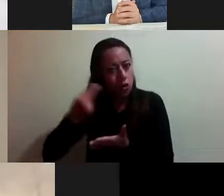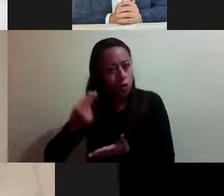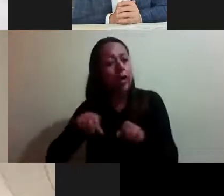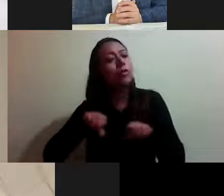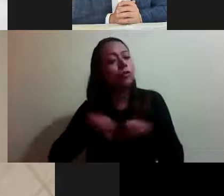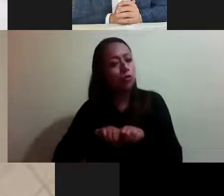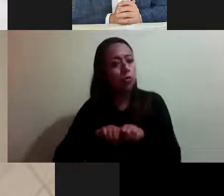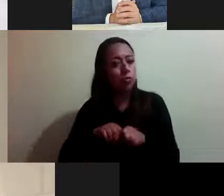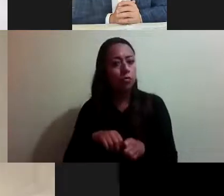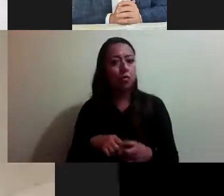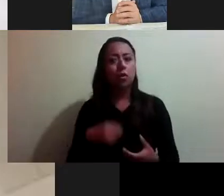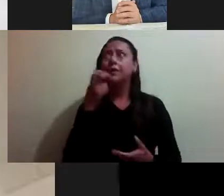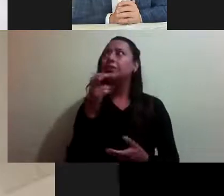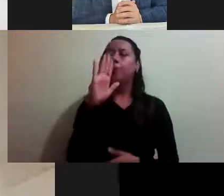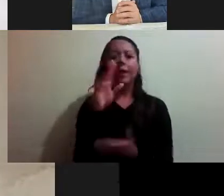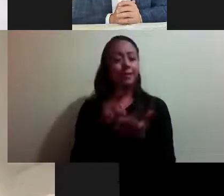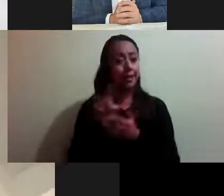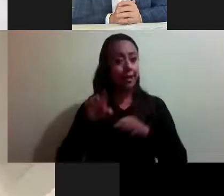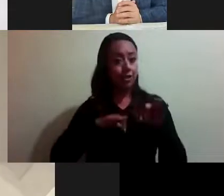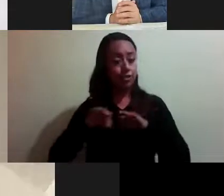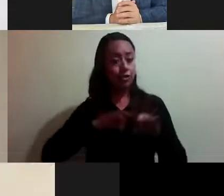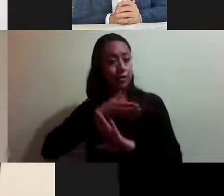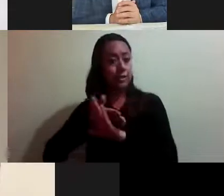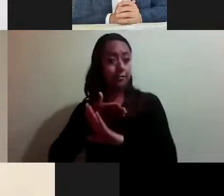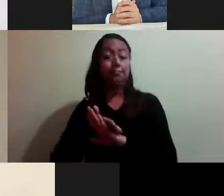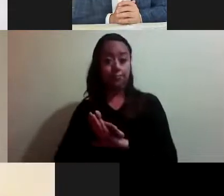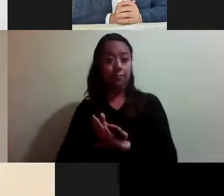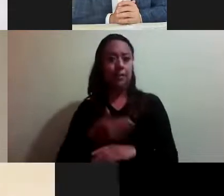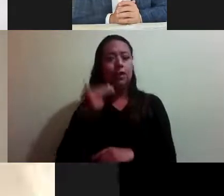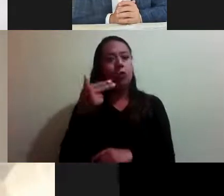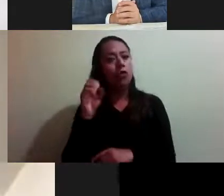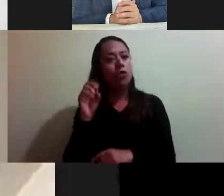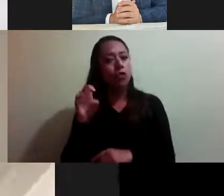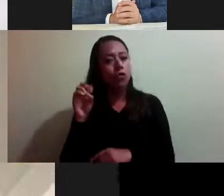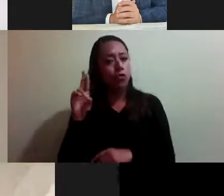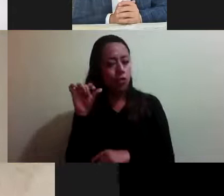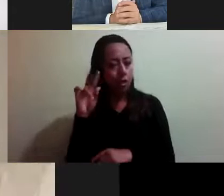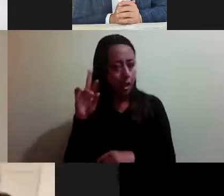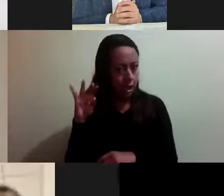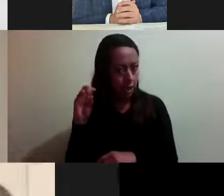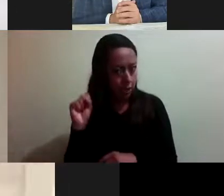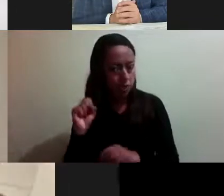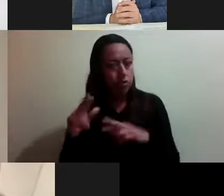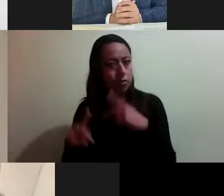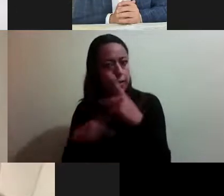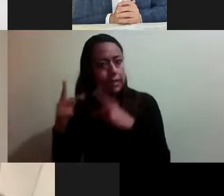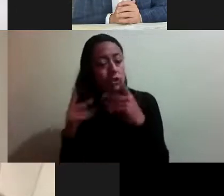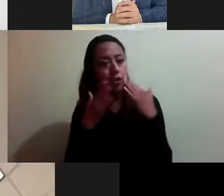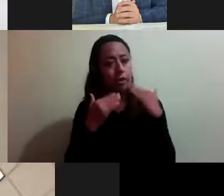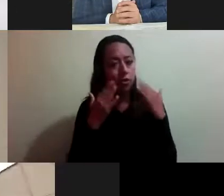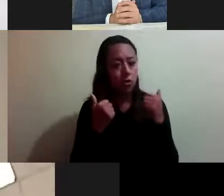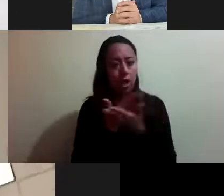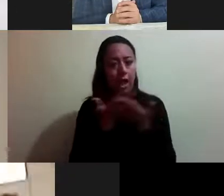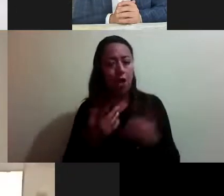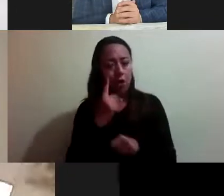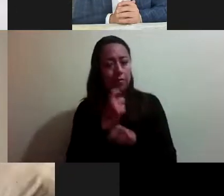vulnera los derechos laborales porque están contratados bajo el régimen de honorarios, no hay prestaciones. Es más, durante este periodo, durante este primer